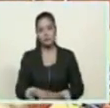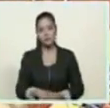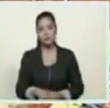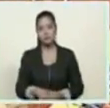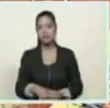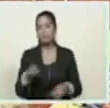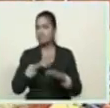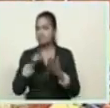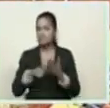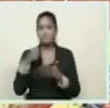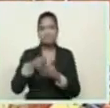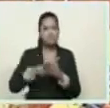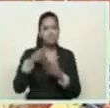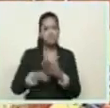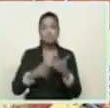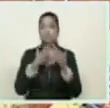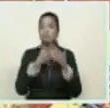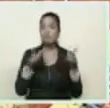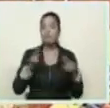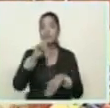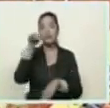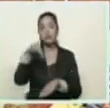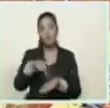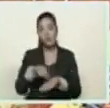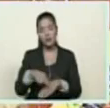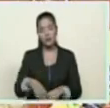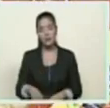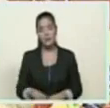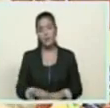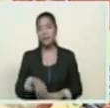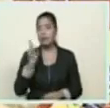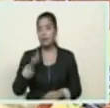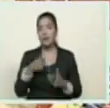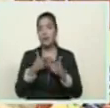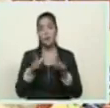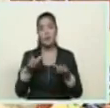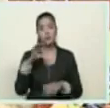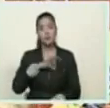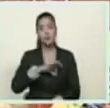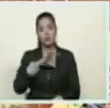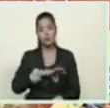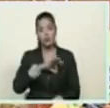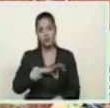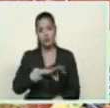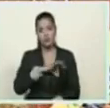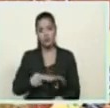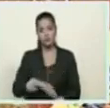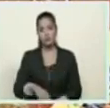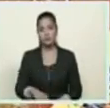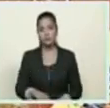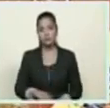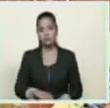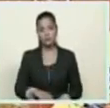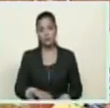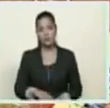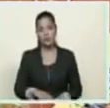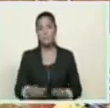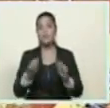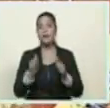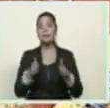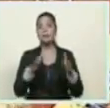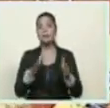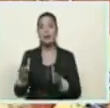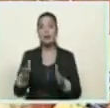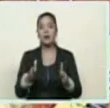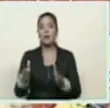para completar la tarea de la liberación nacional y la liberación social para iniciar